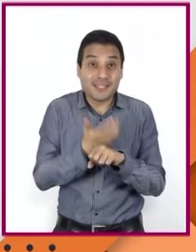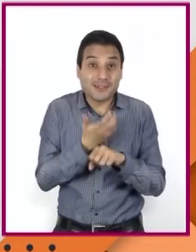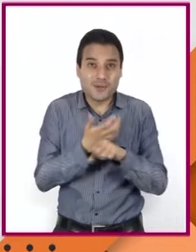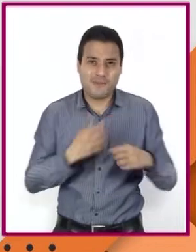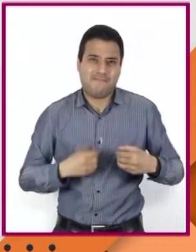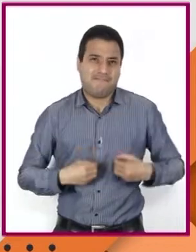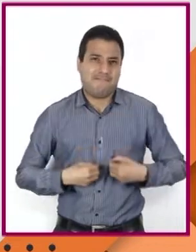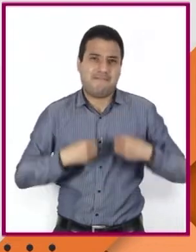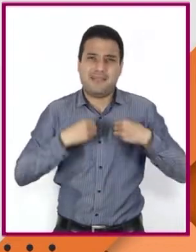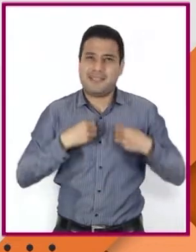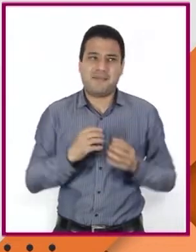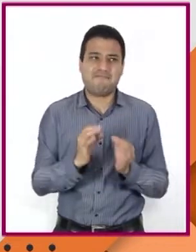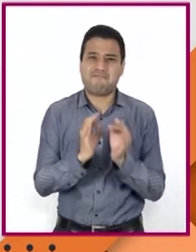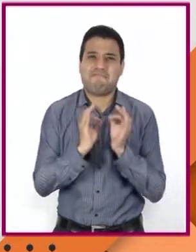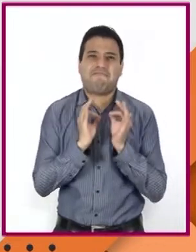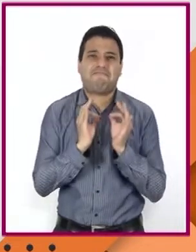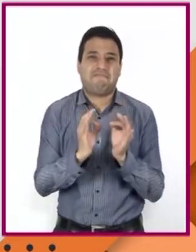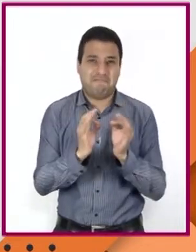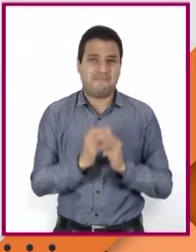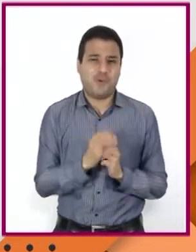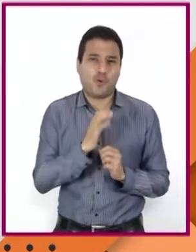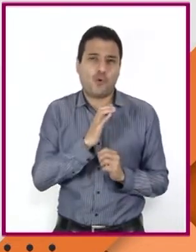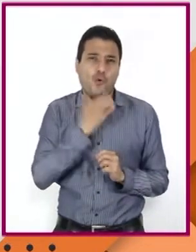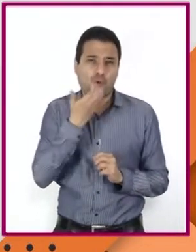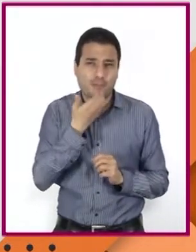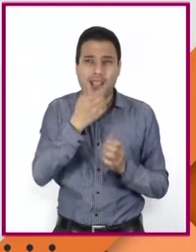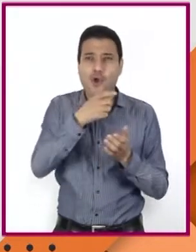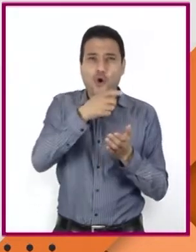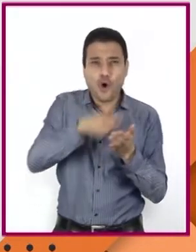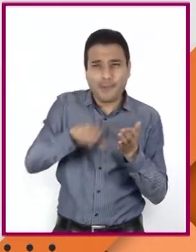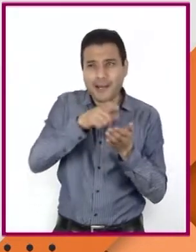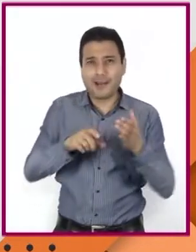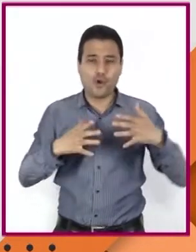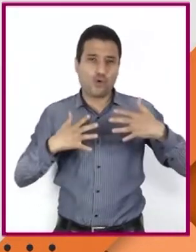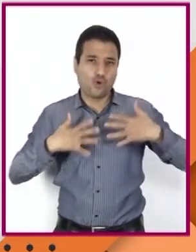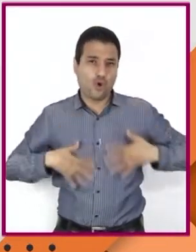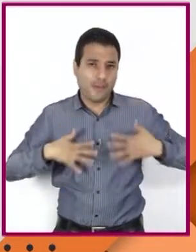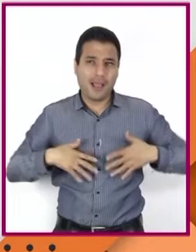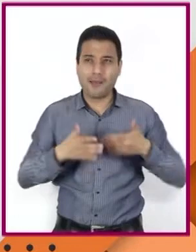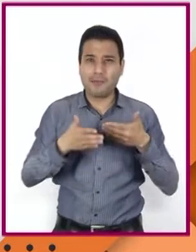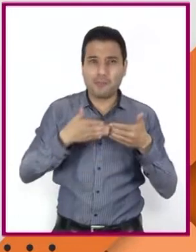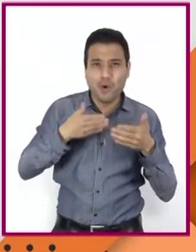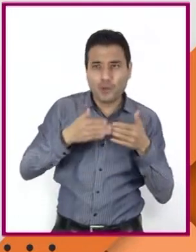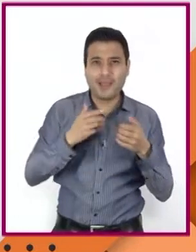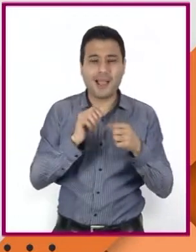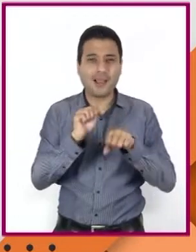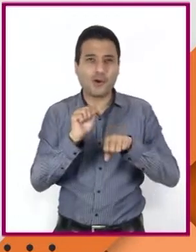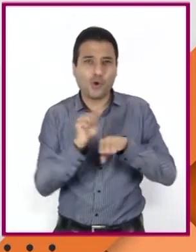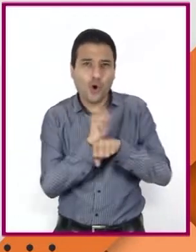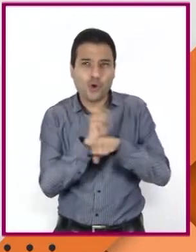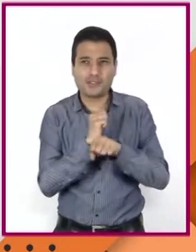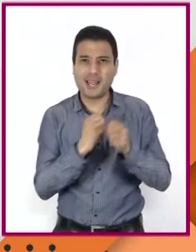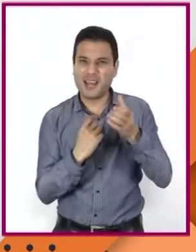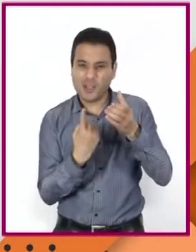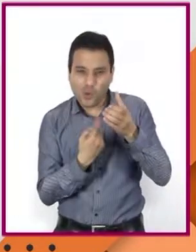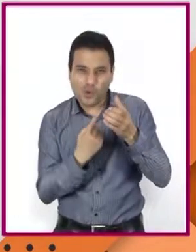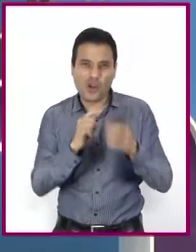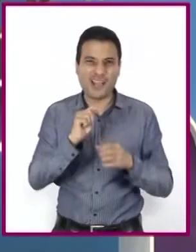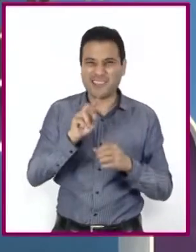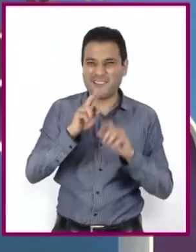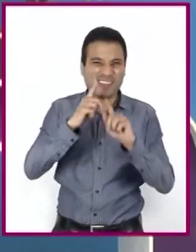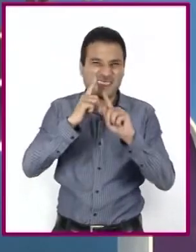vida marcada por el consumismo. La compra de ropa de moda, de vehículos o electrodomésticos era la